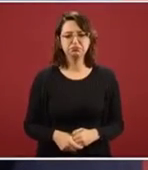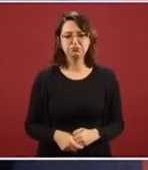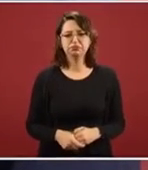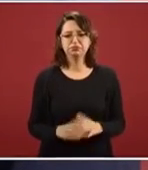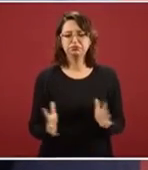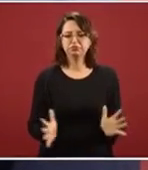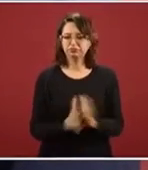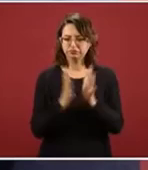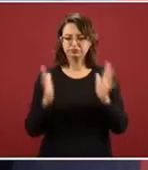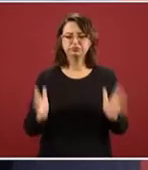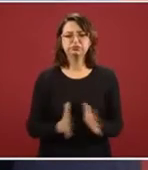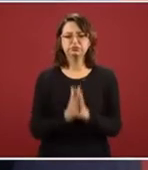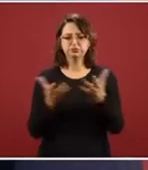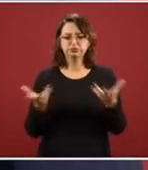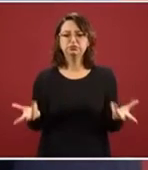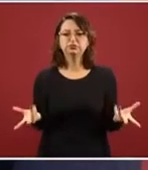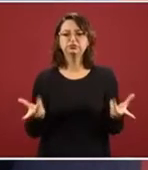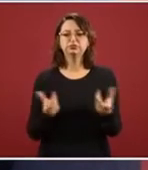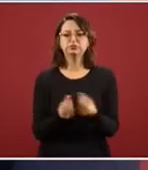participe,